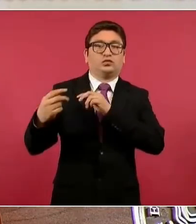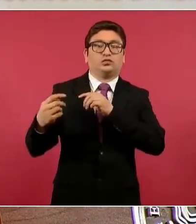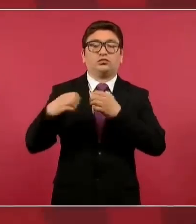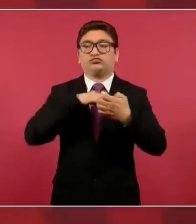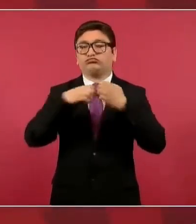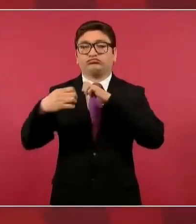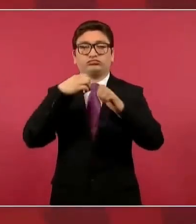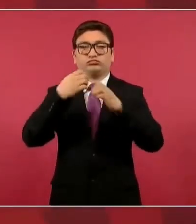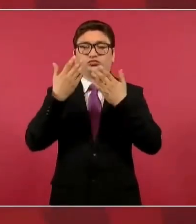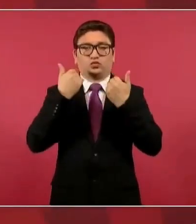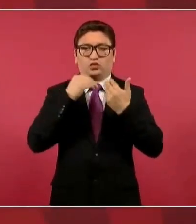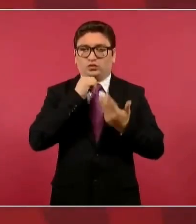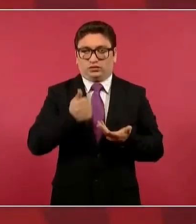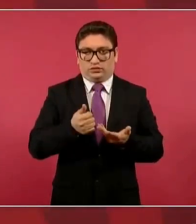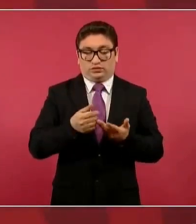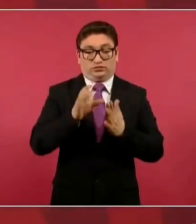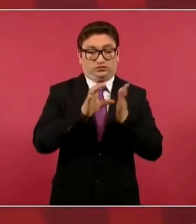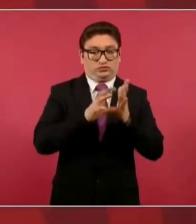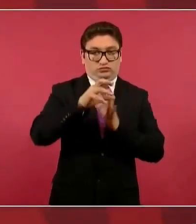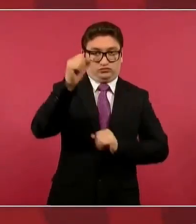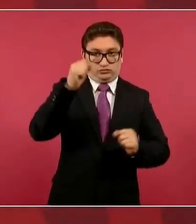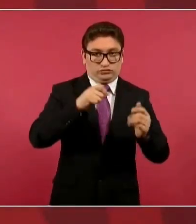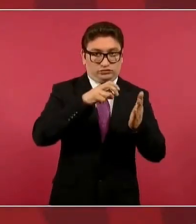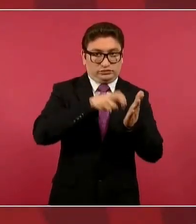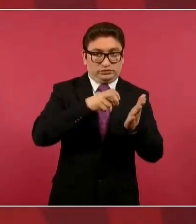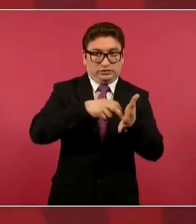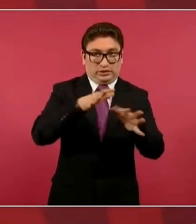Y no solo modificando la Constitución